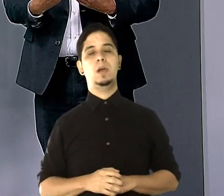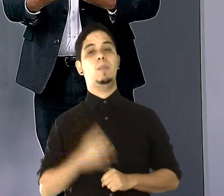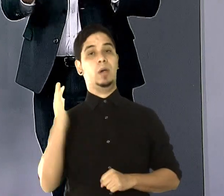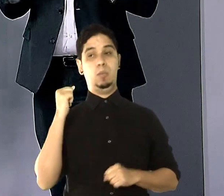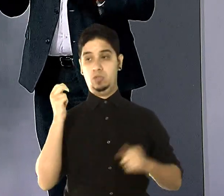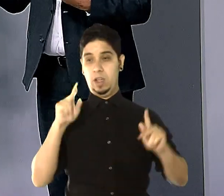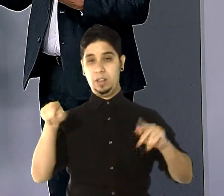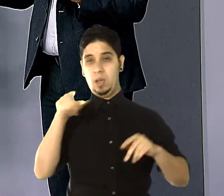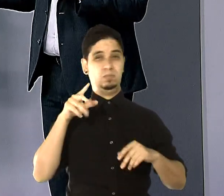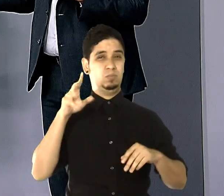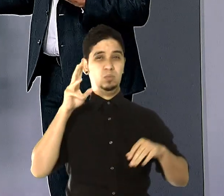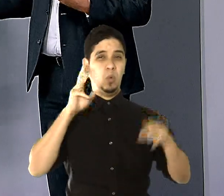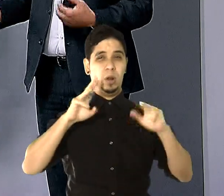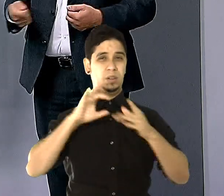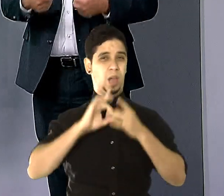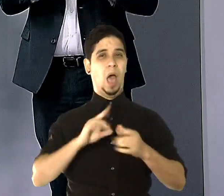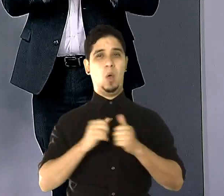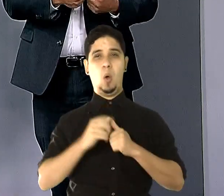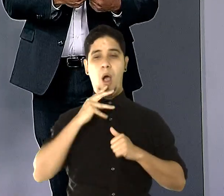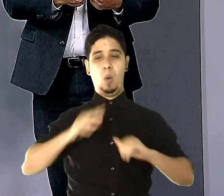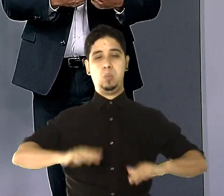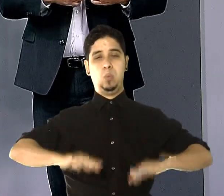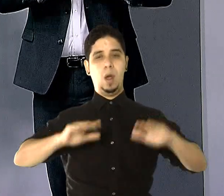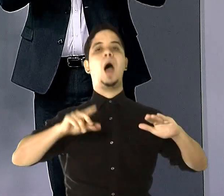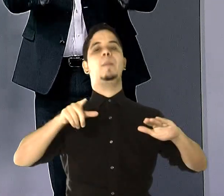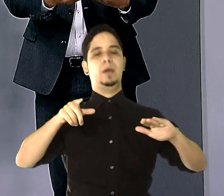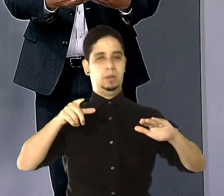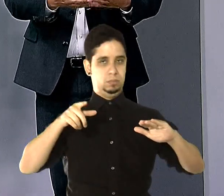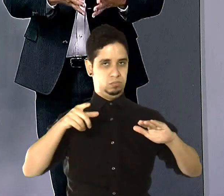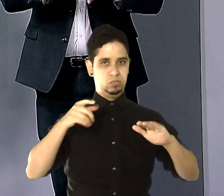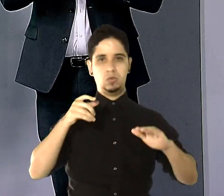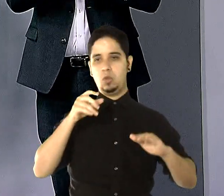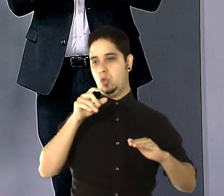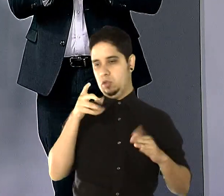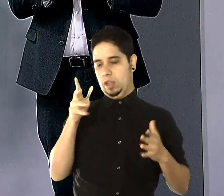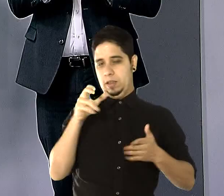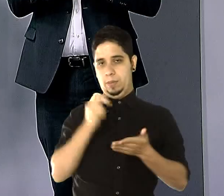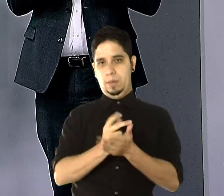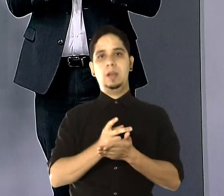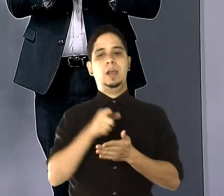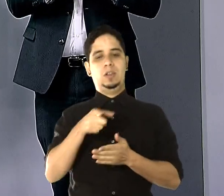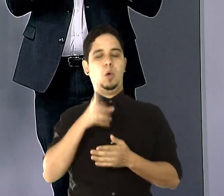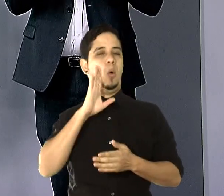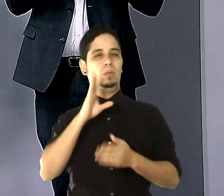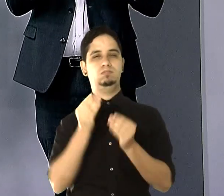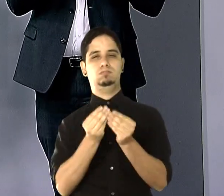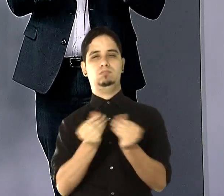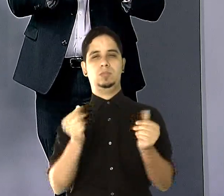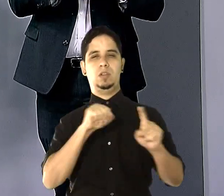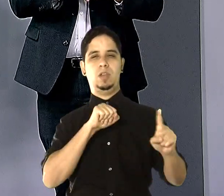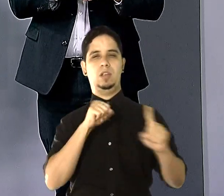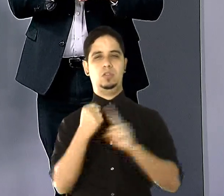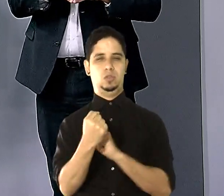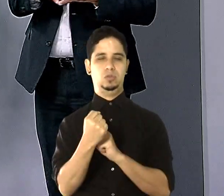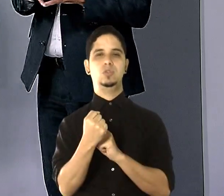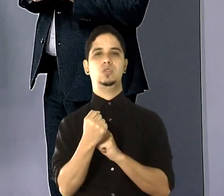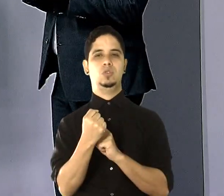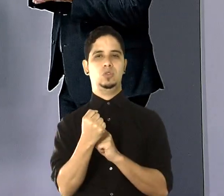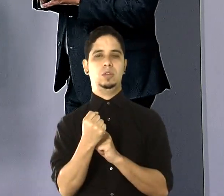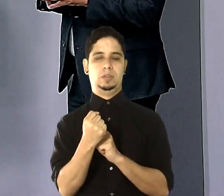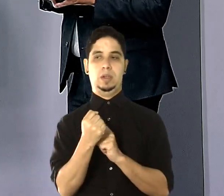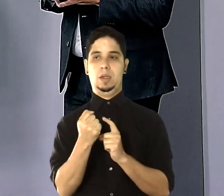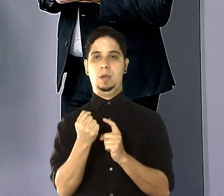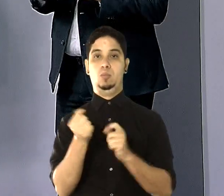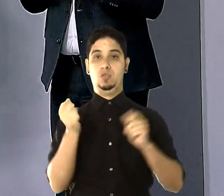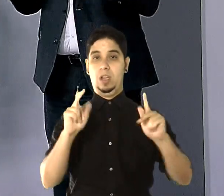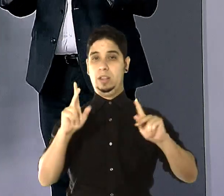ciudadanía y que ciertamente cuando estos proyectos se aprueben por FEMA y se empiecen a implementar, va a atender una situación de mucha